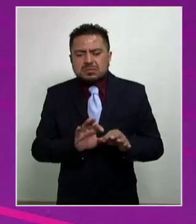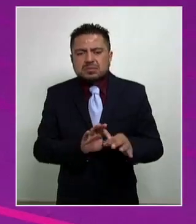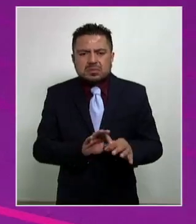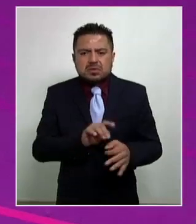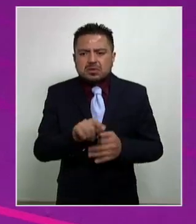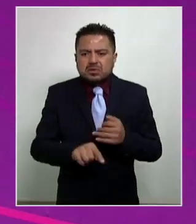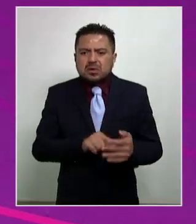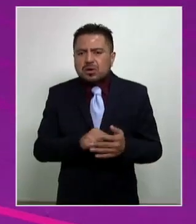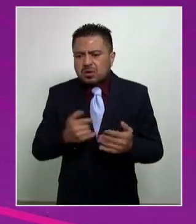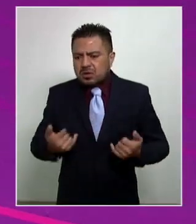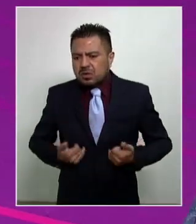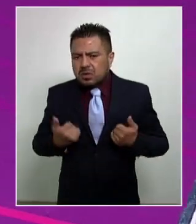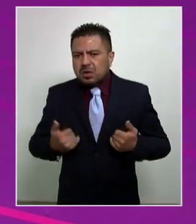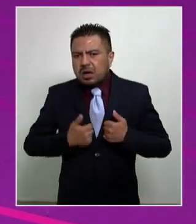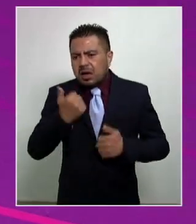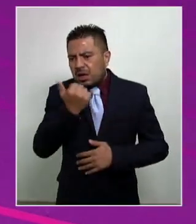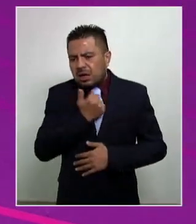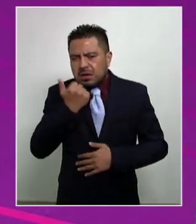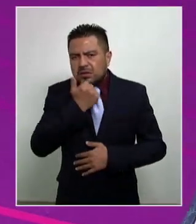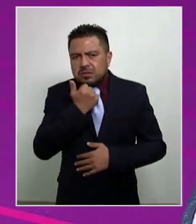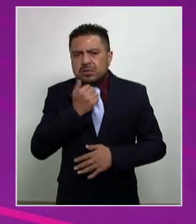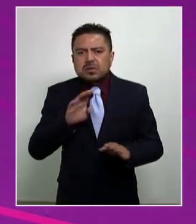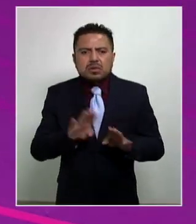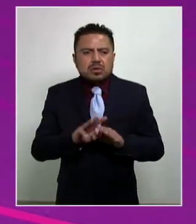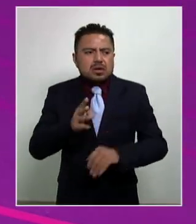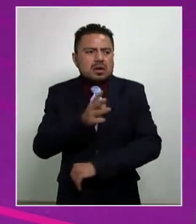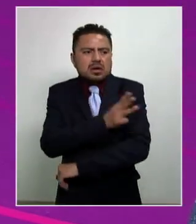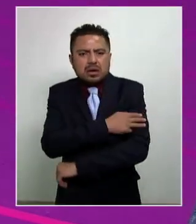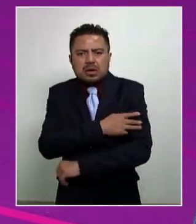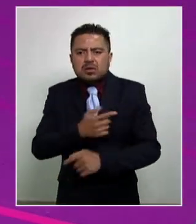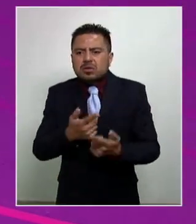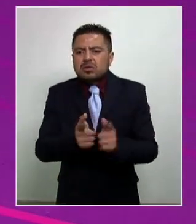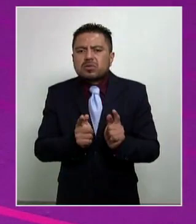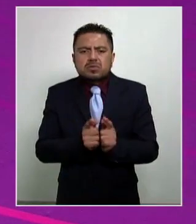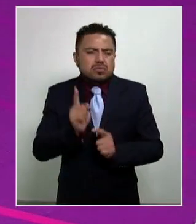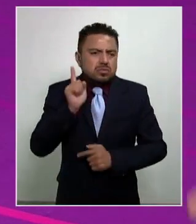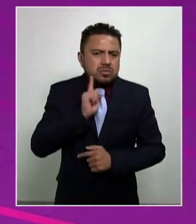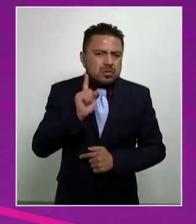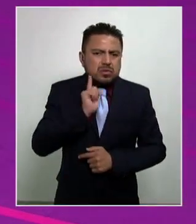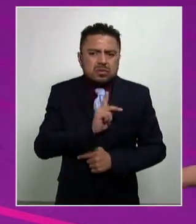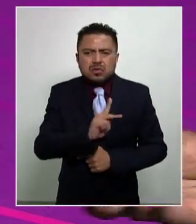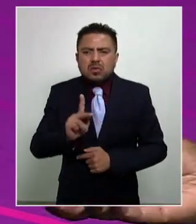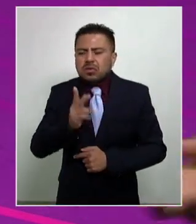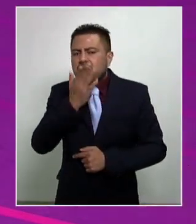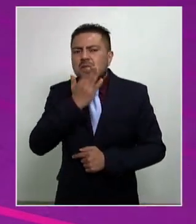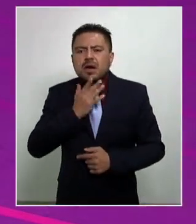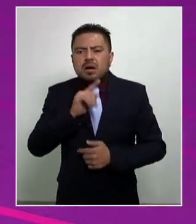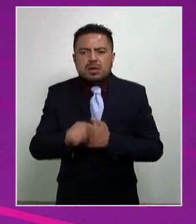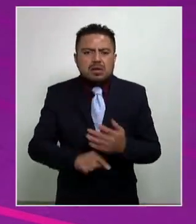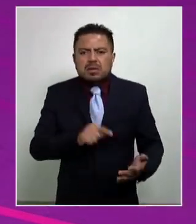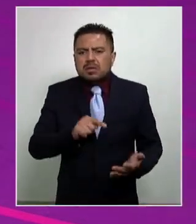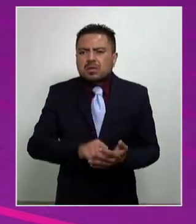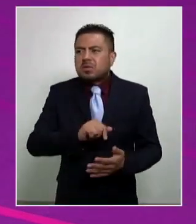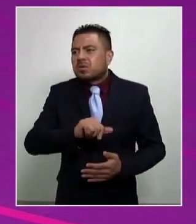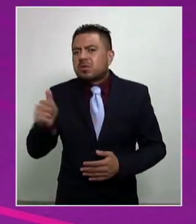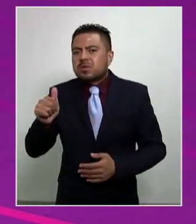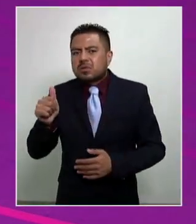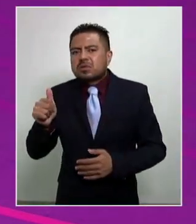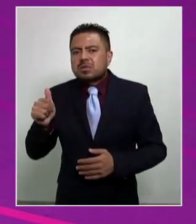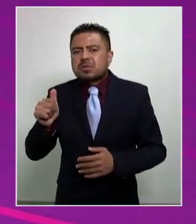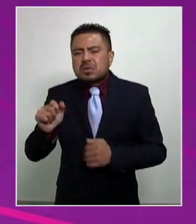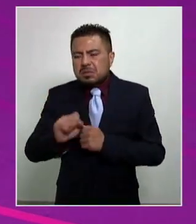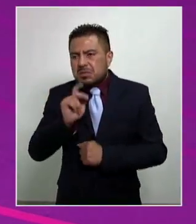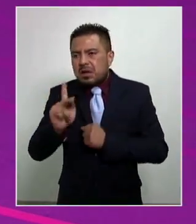con jóvenes aquí, estudiantes, con rastas, con grupos de mujeres y todos los que no tenían lugares en otras partes y